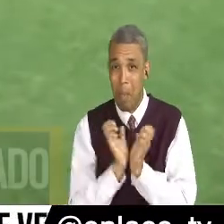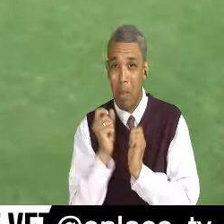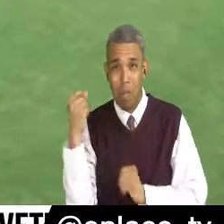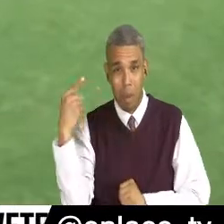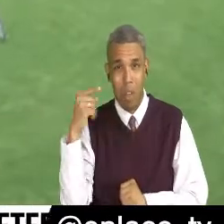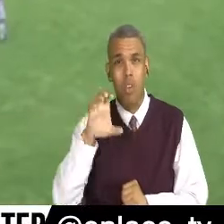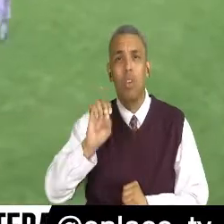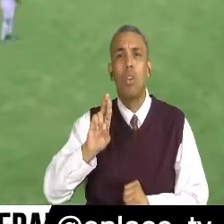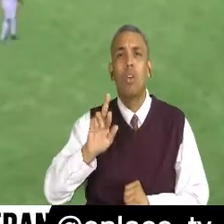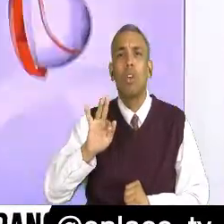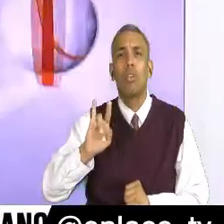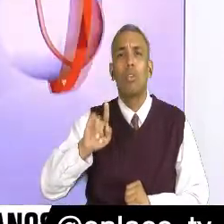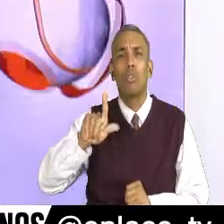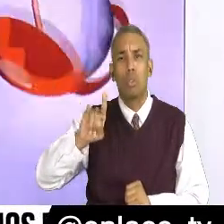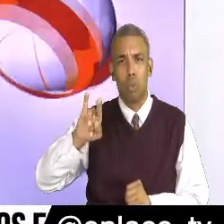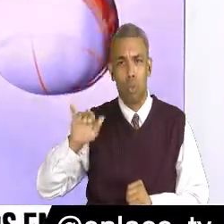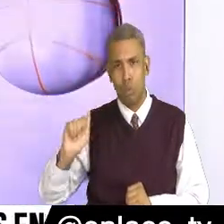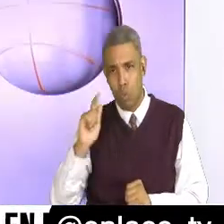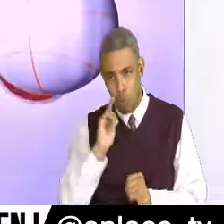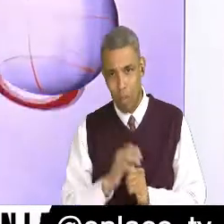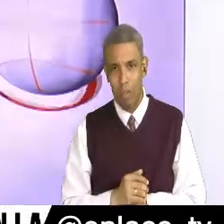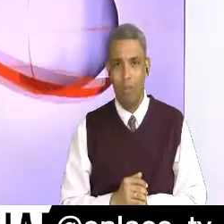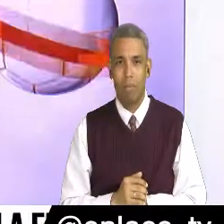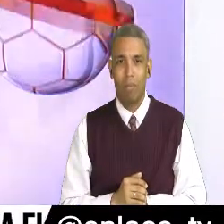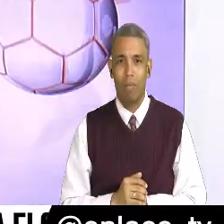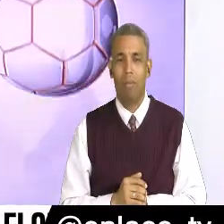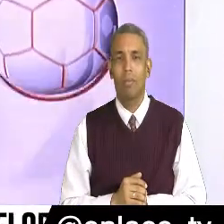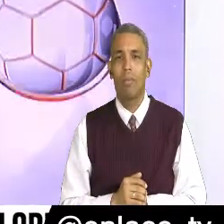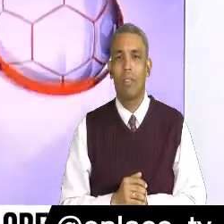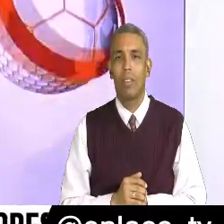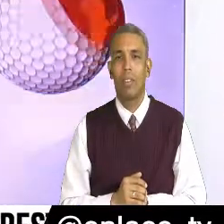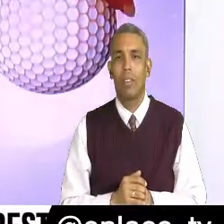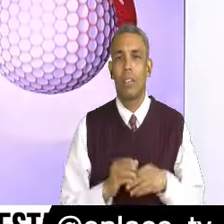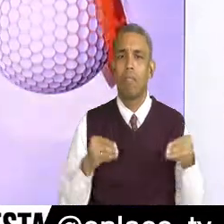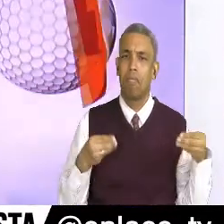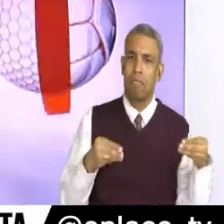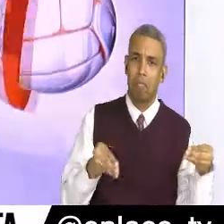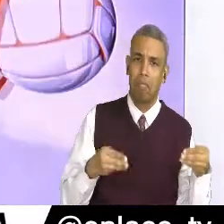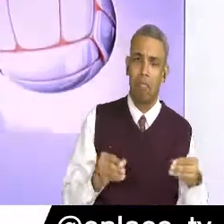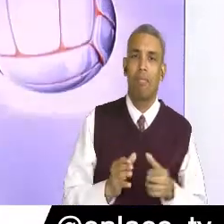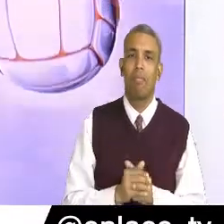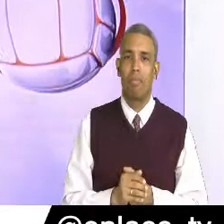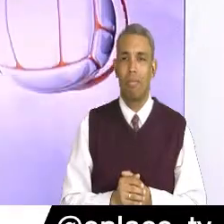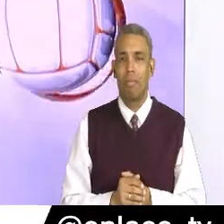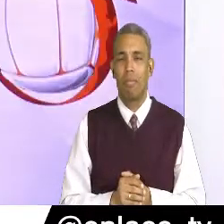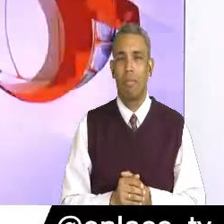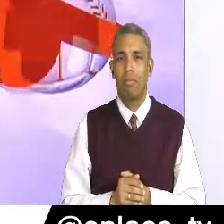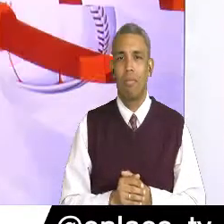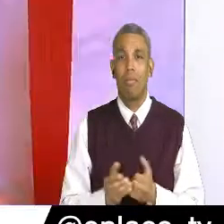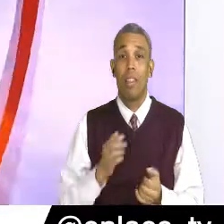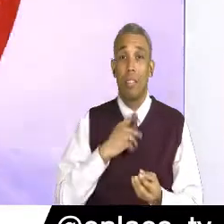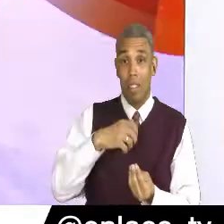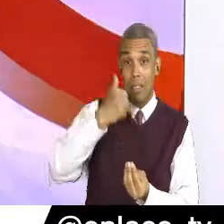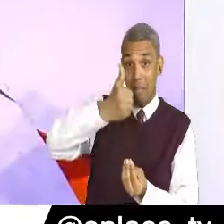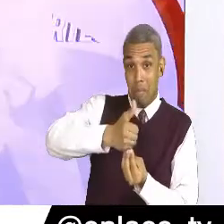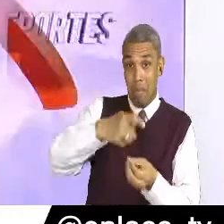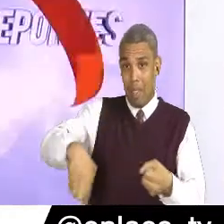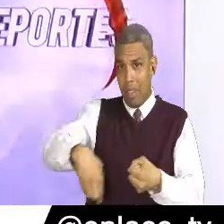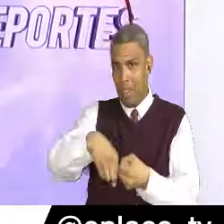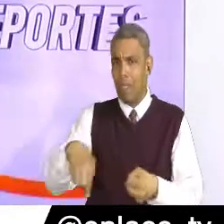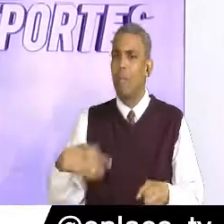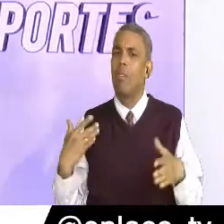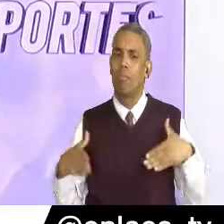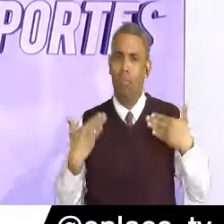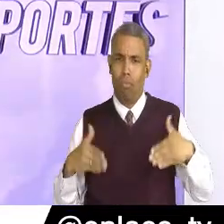Cortuluá. Y contento y optimista también se mostró el profe Bernal, con los resultados obtenidos durante